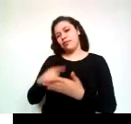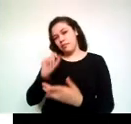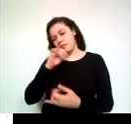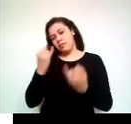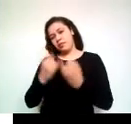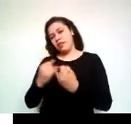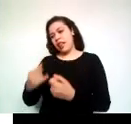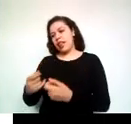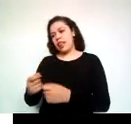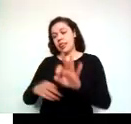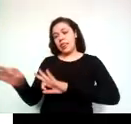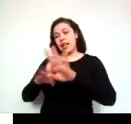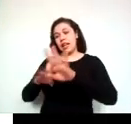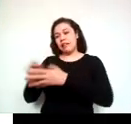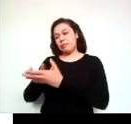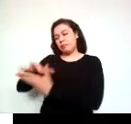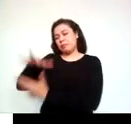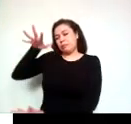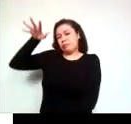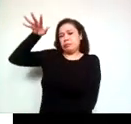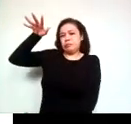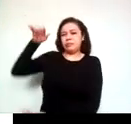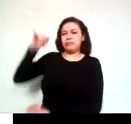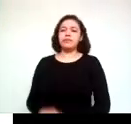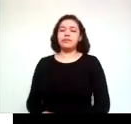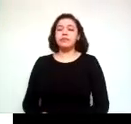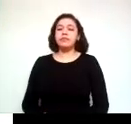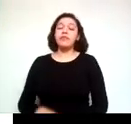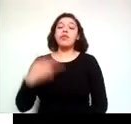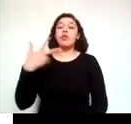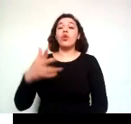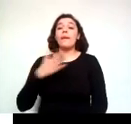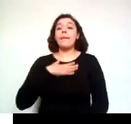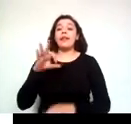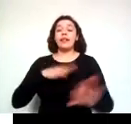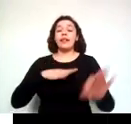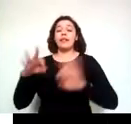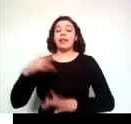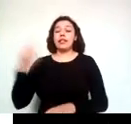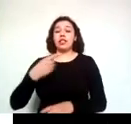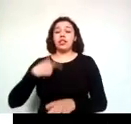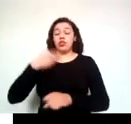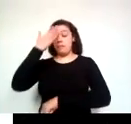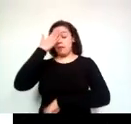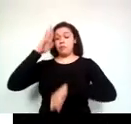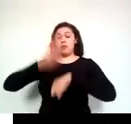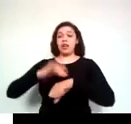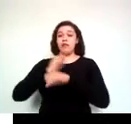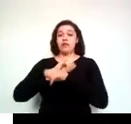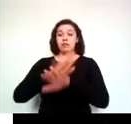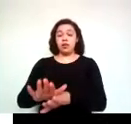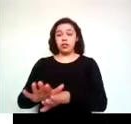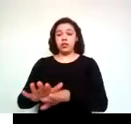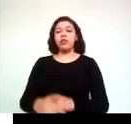carga excesiva en mi trabajo. 8. Mi trabajo requiere que memorice mucha información. Lo